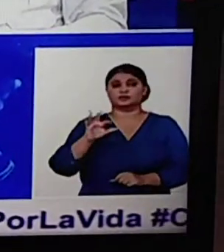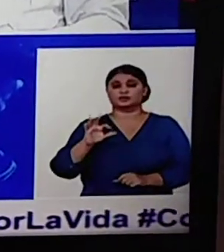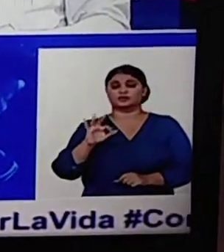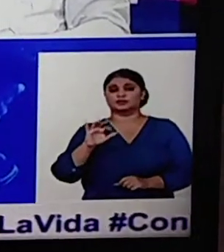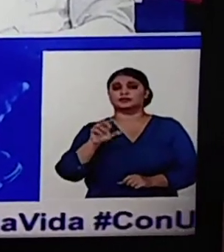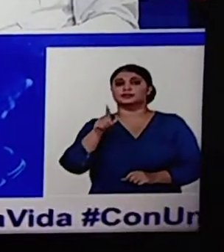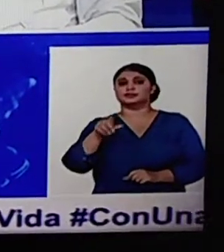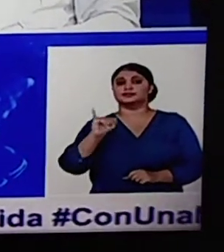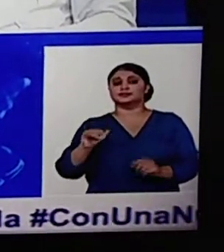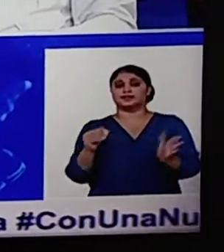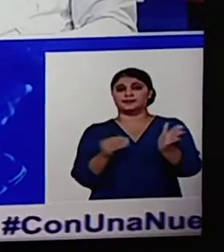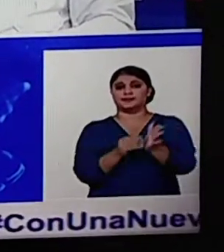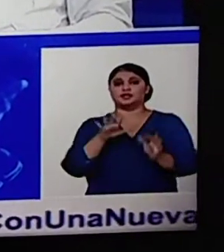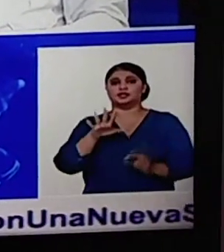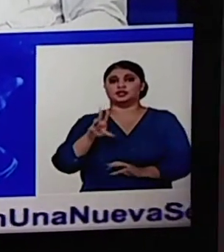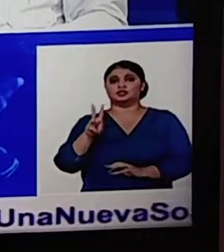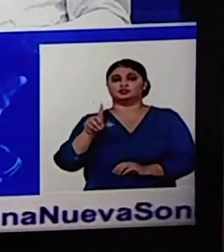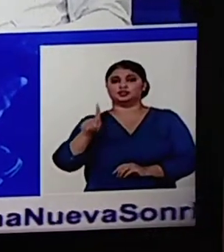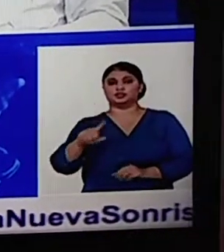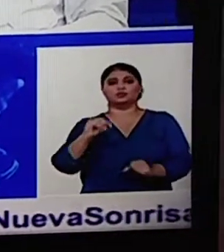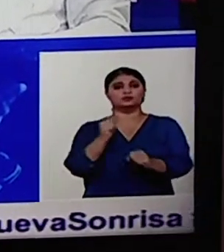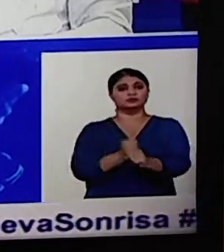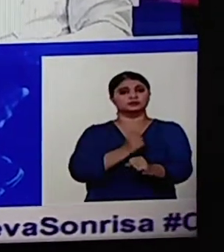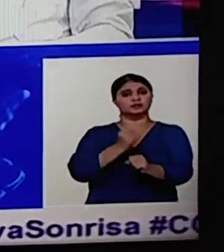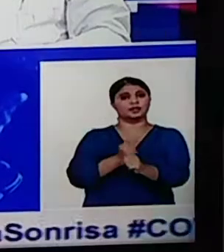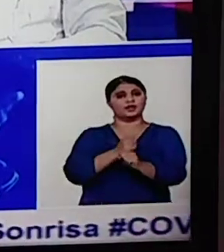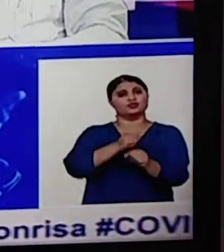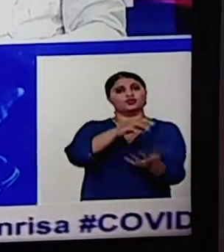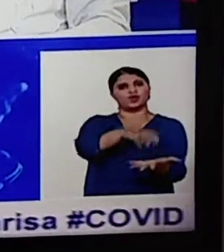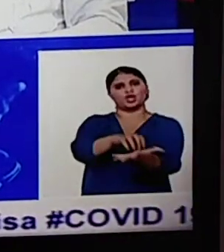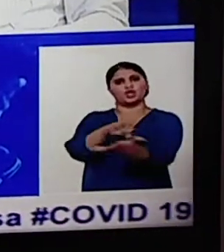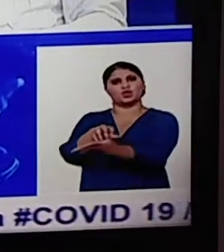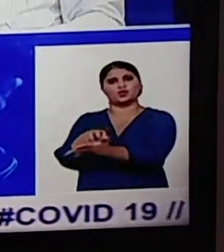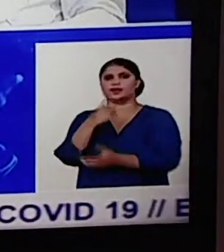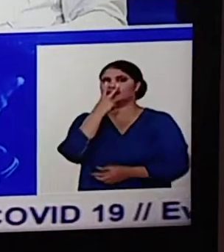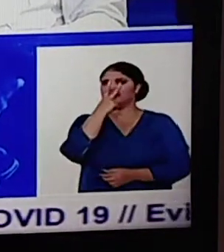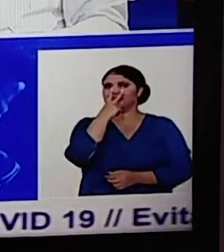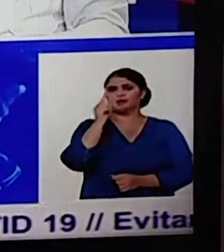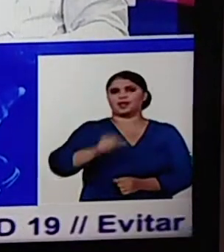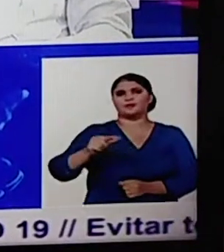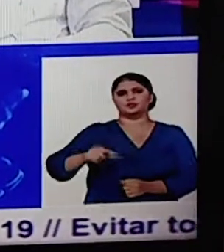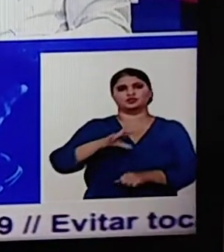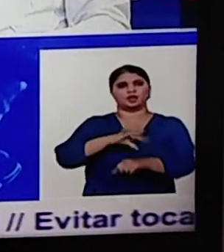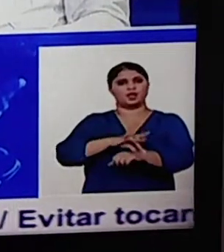16.531 trabajando en centros de aislamiento, en hospitales COVID, y